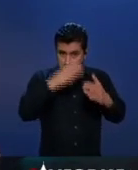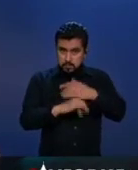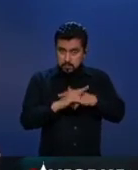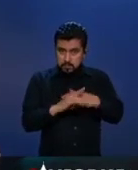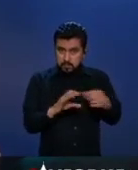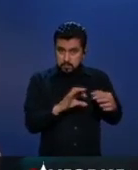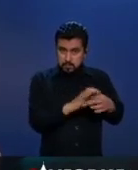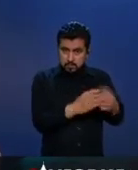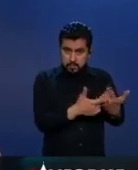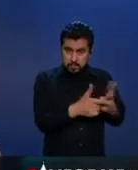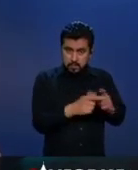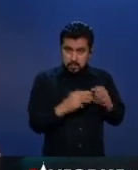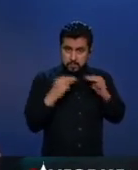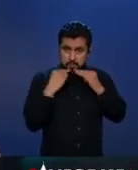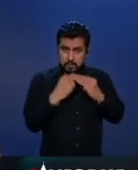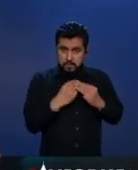México?